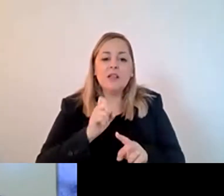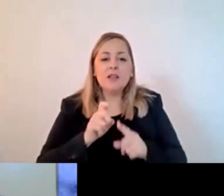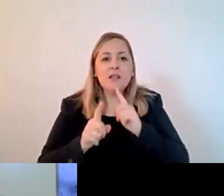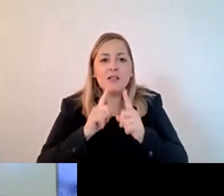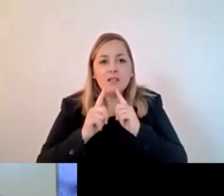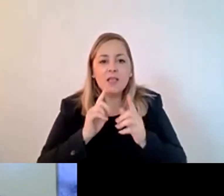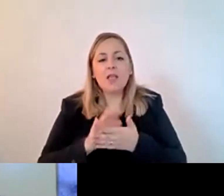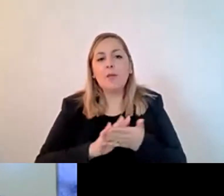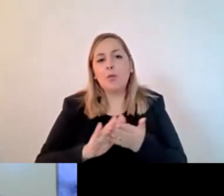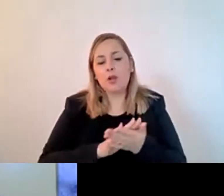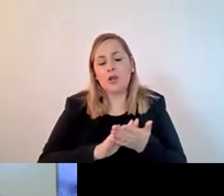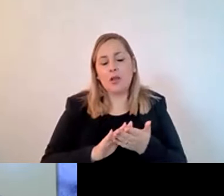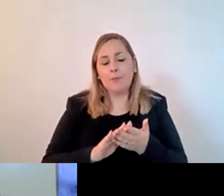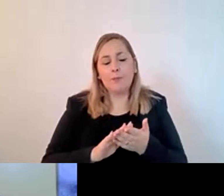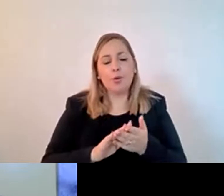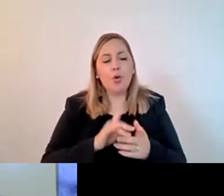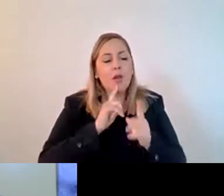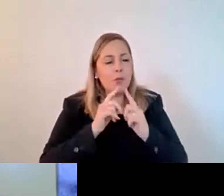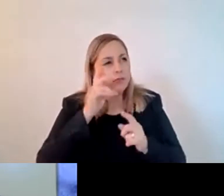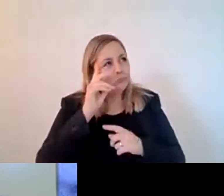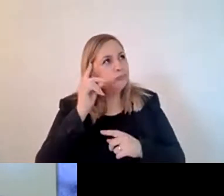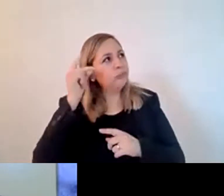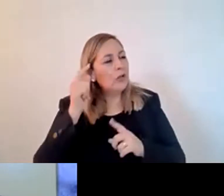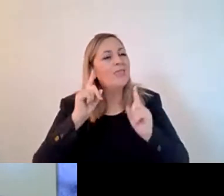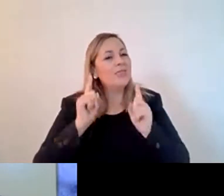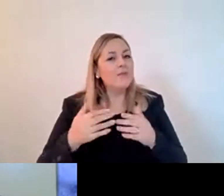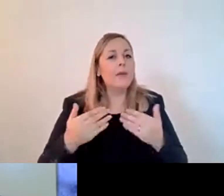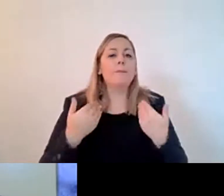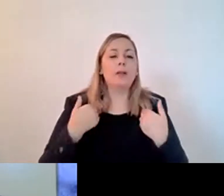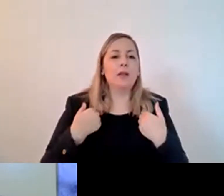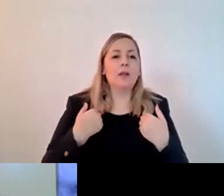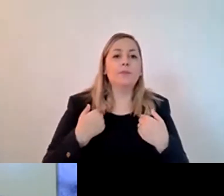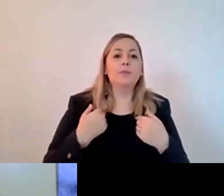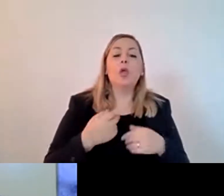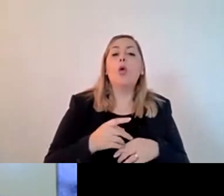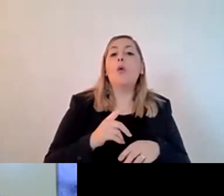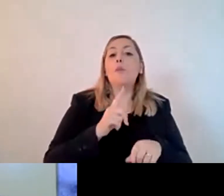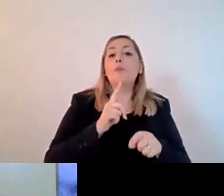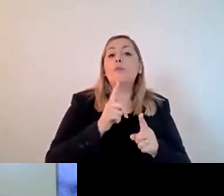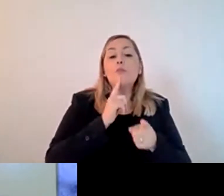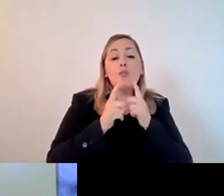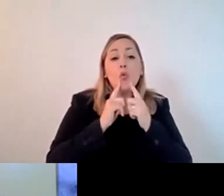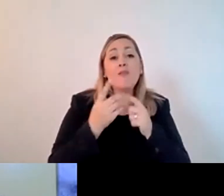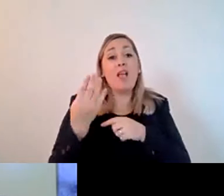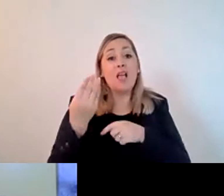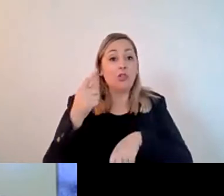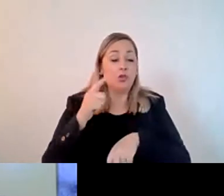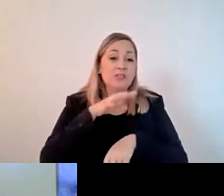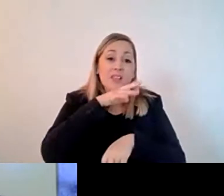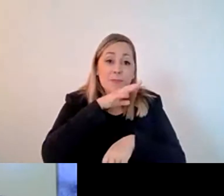en el medio de la prueba. Entonces hay que prepararlo porque la prueba dura 14 minutos, pero tiene que estar los 14